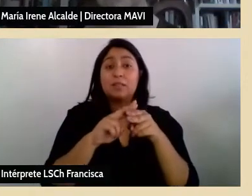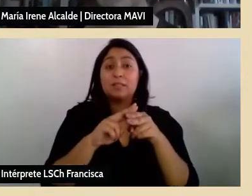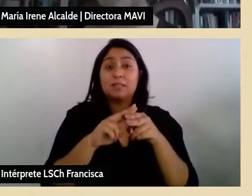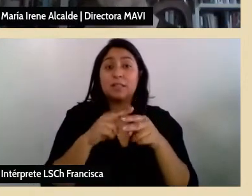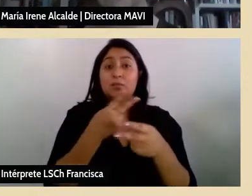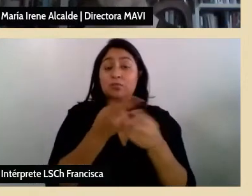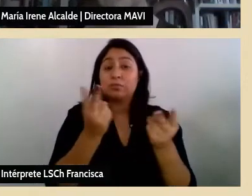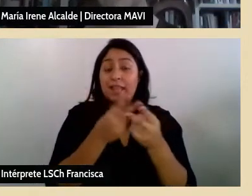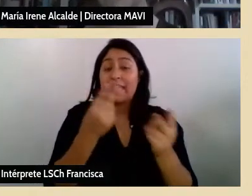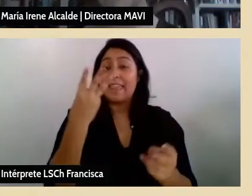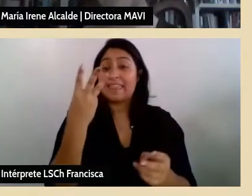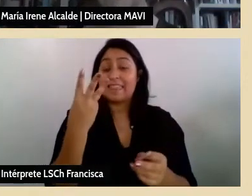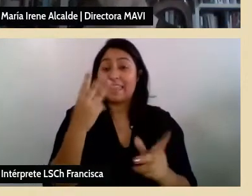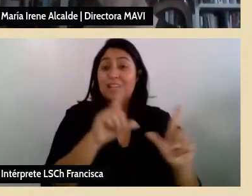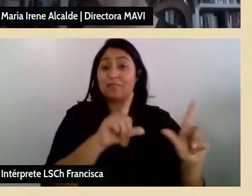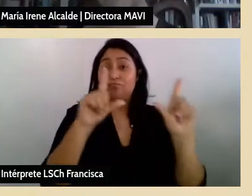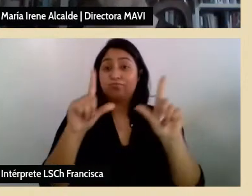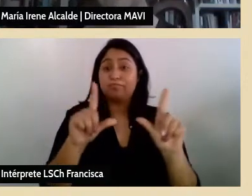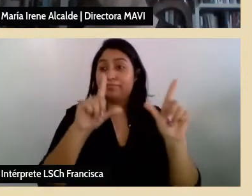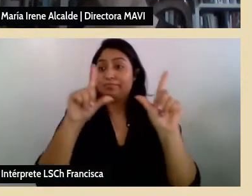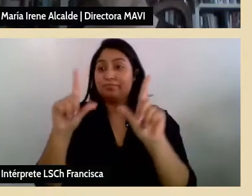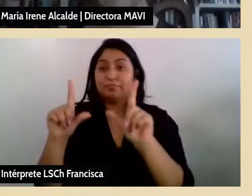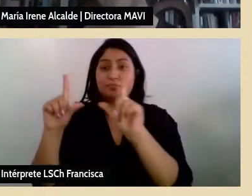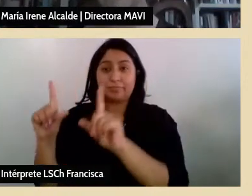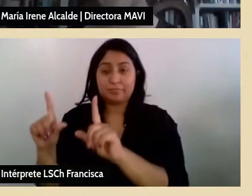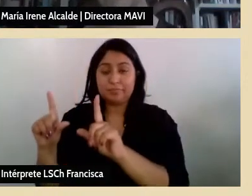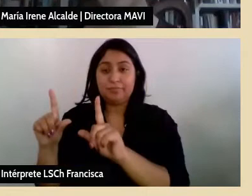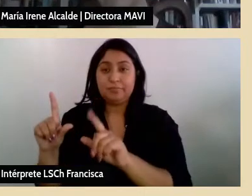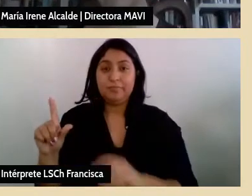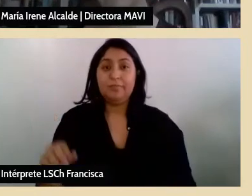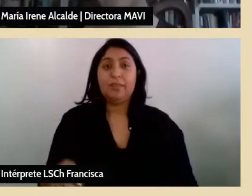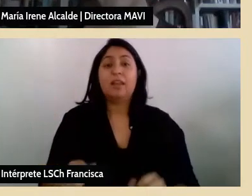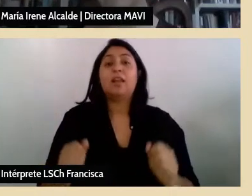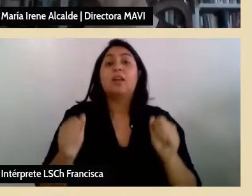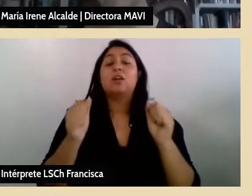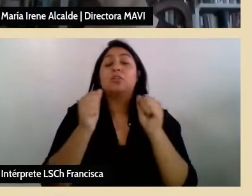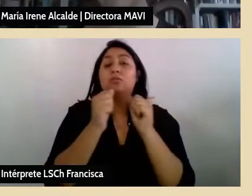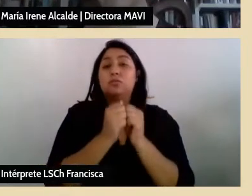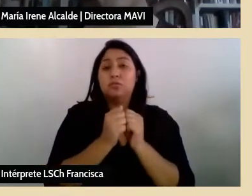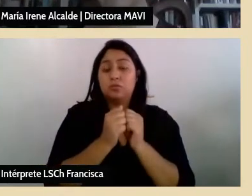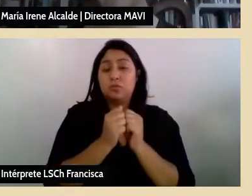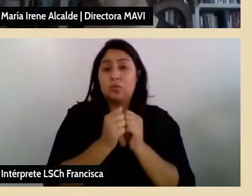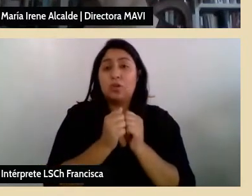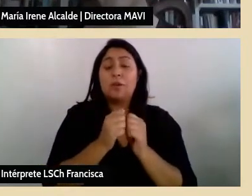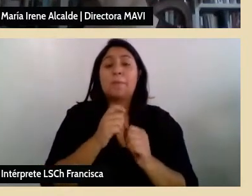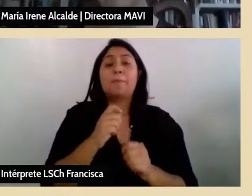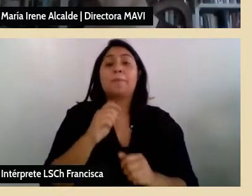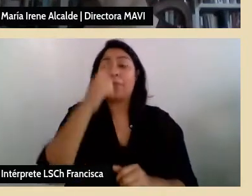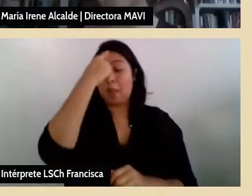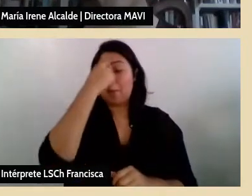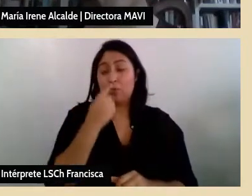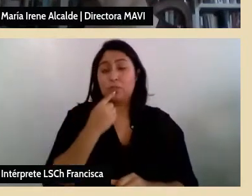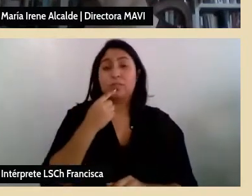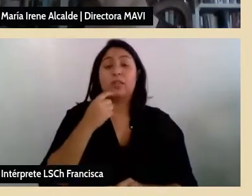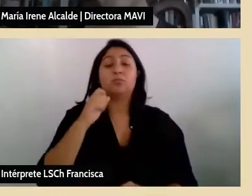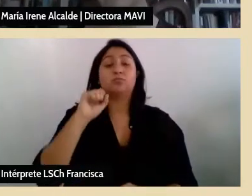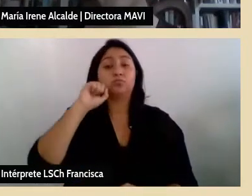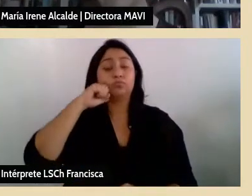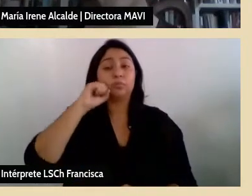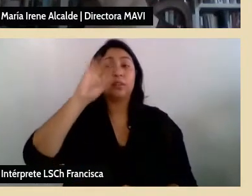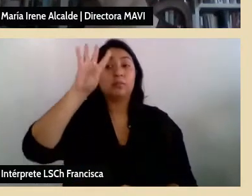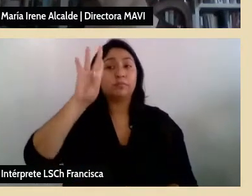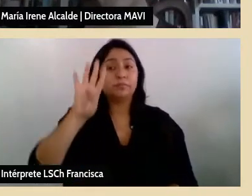tres canales específicamente, junto al Museo de Artes Visuales MAVI y también en las plataformas de las redes sociales